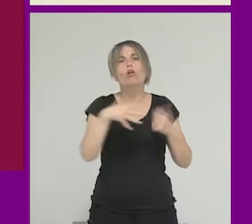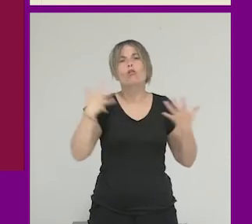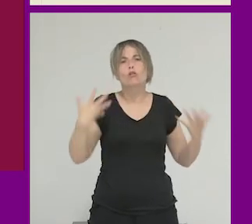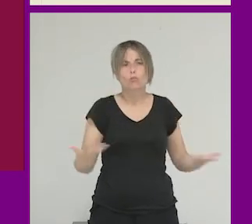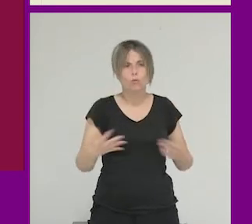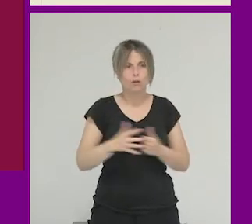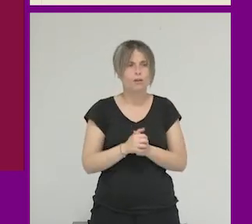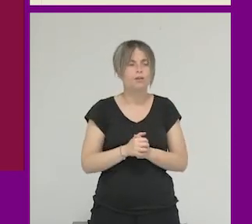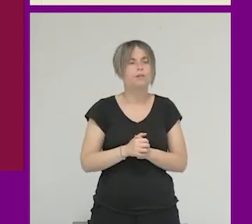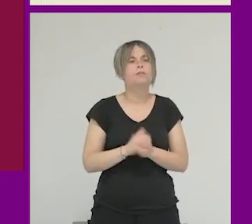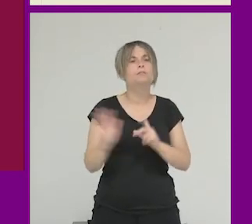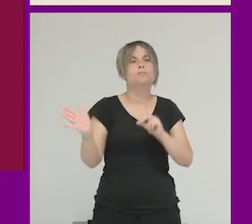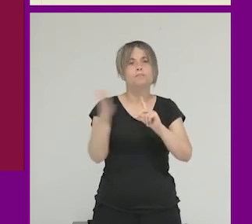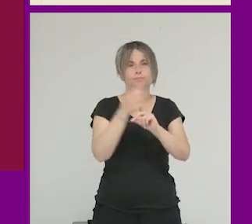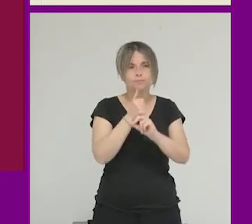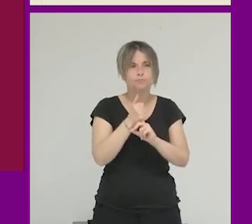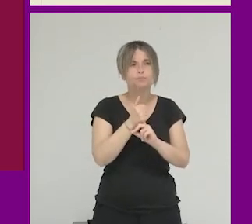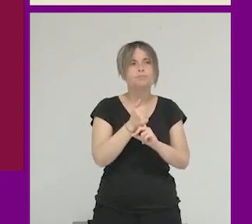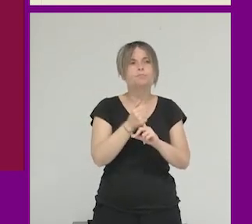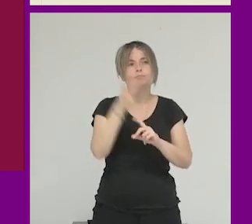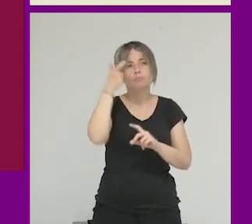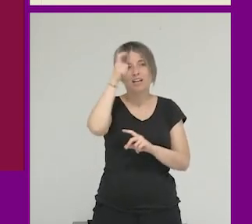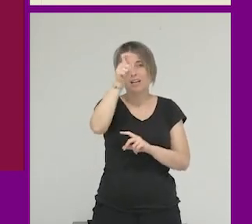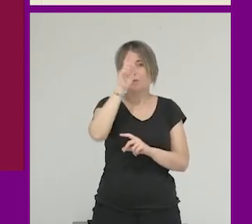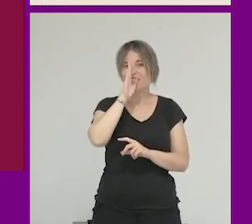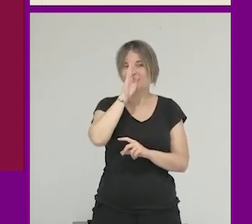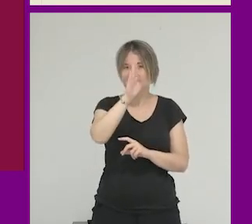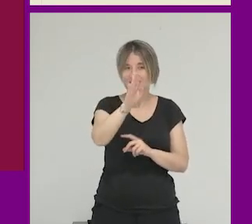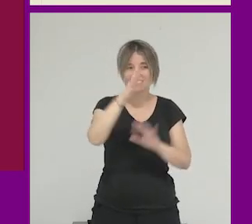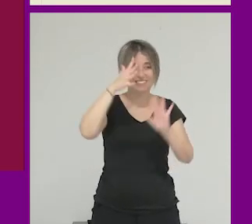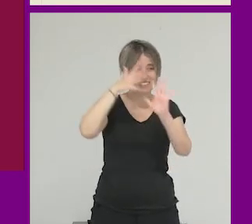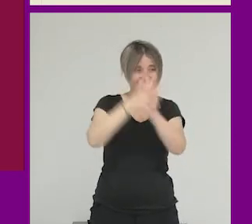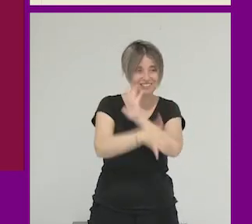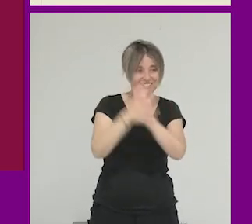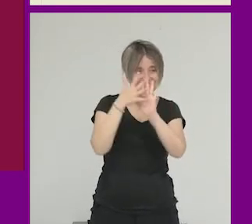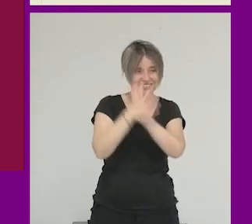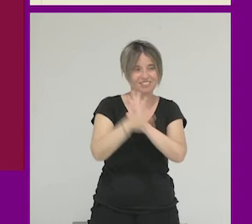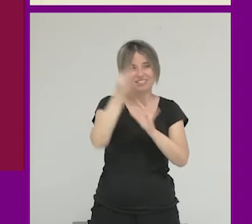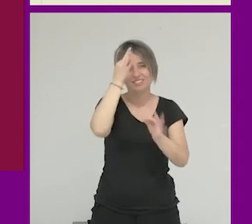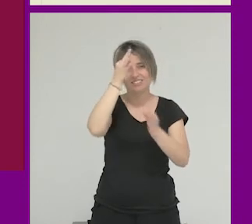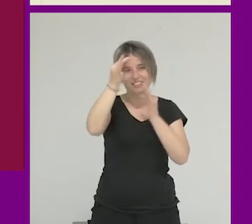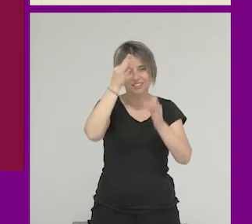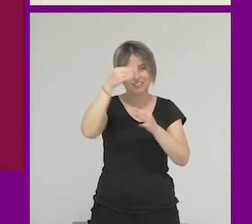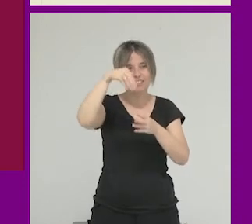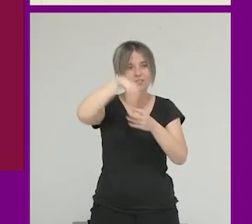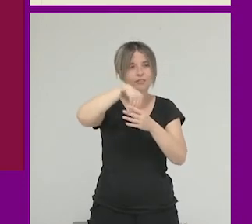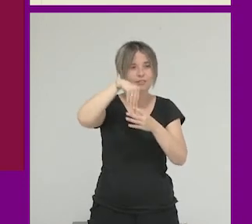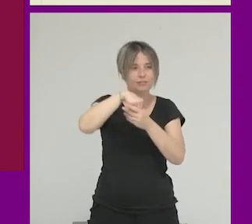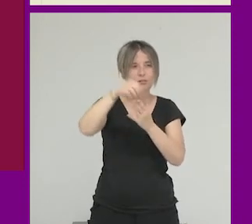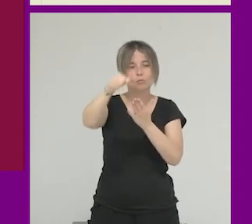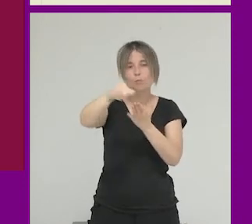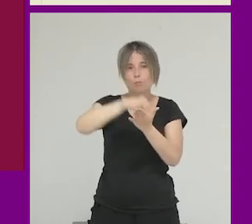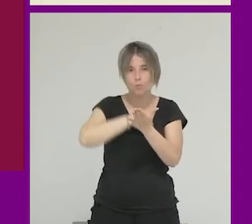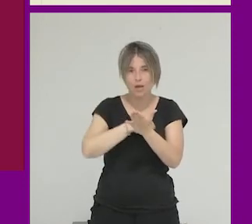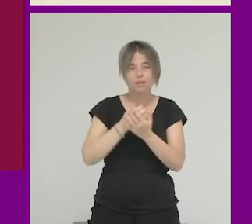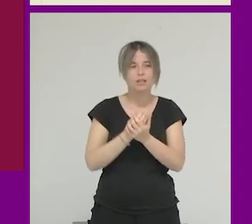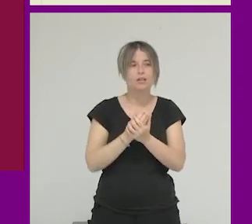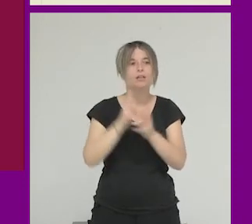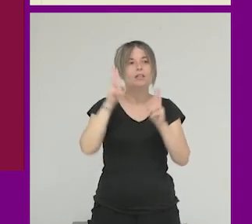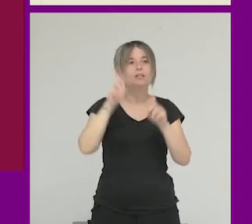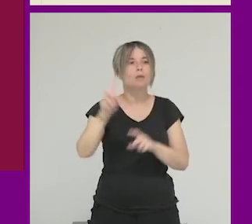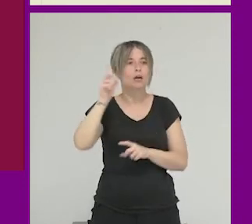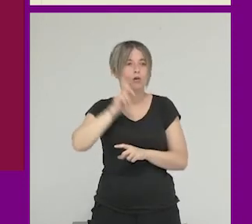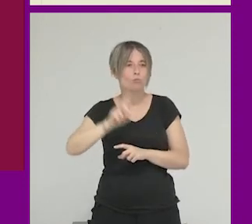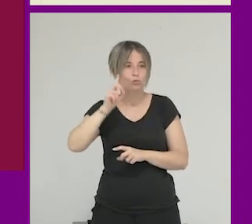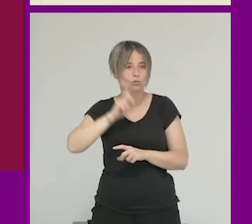Heterosexuala da hitz nahiko deskriptiboa, ez daka edukirik, eta baina homosexualitatearekin